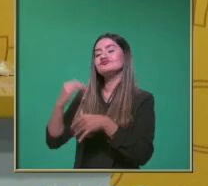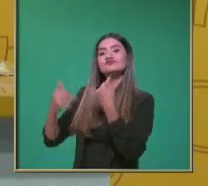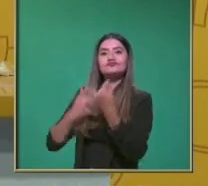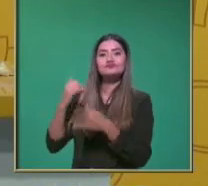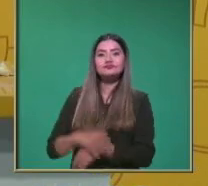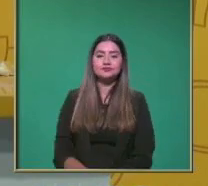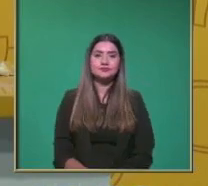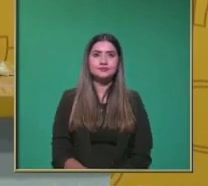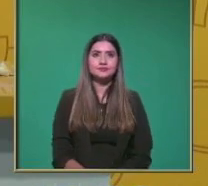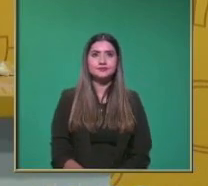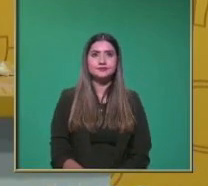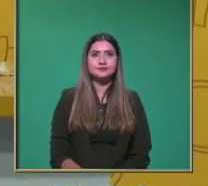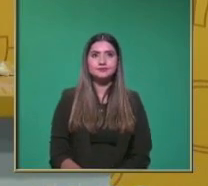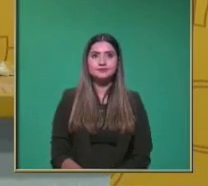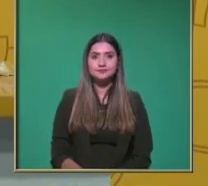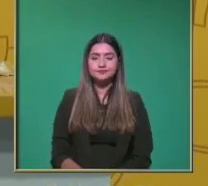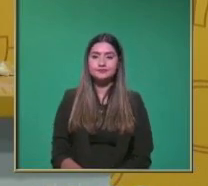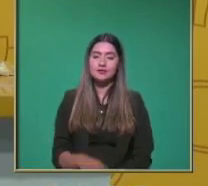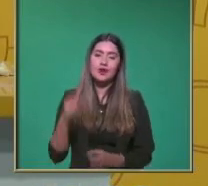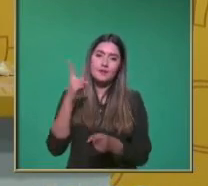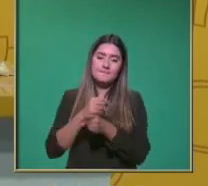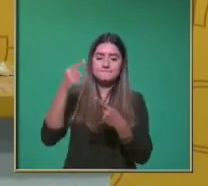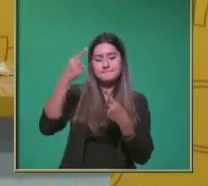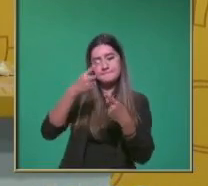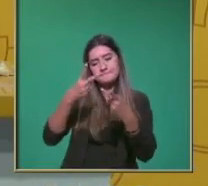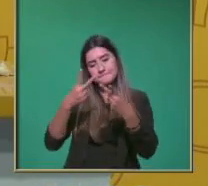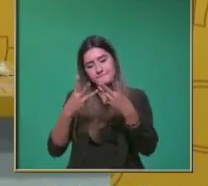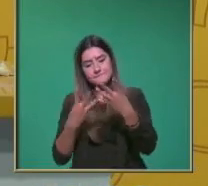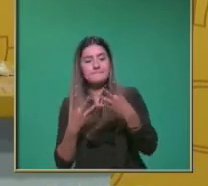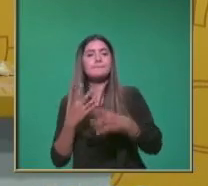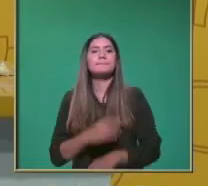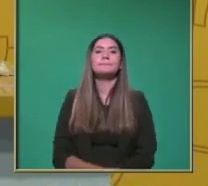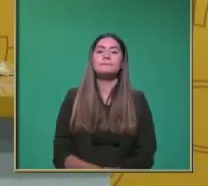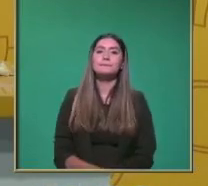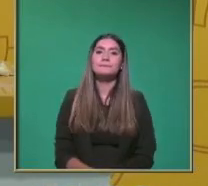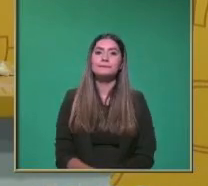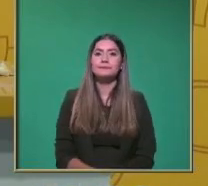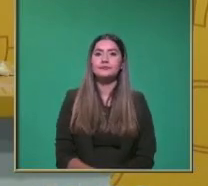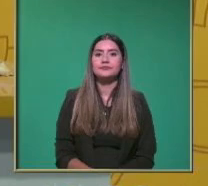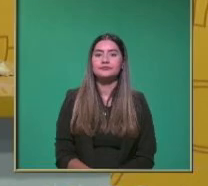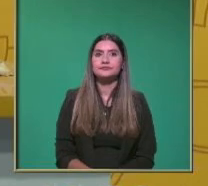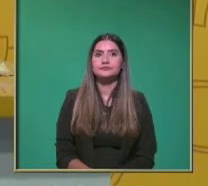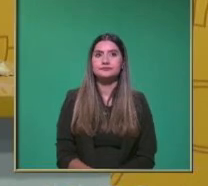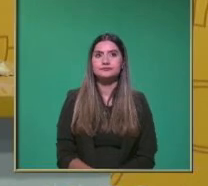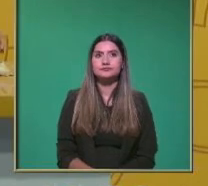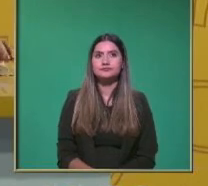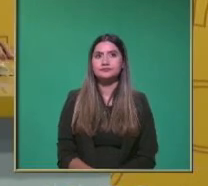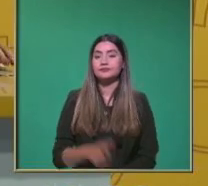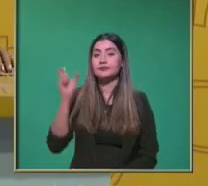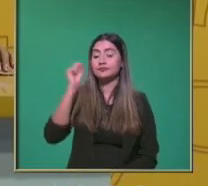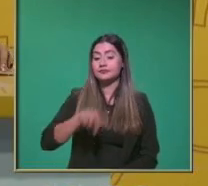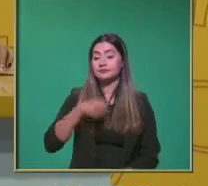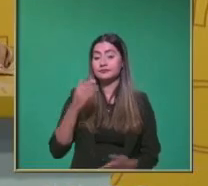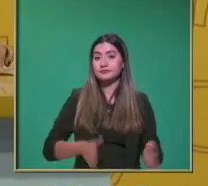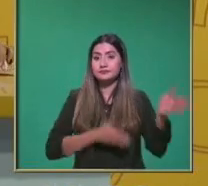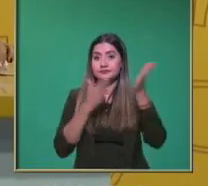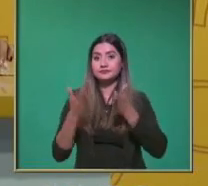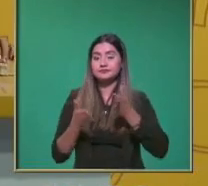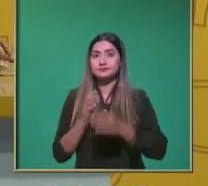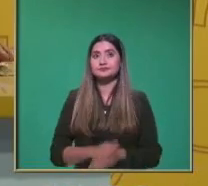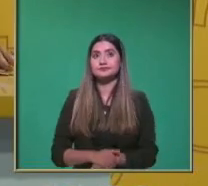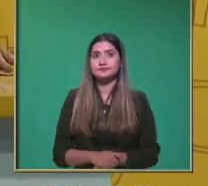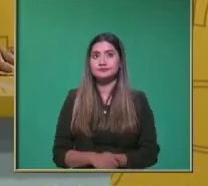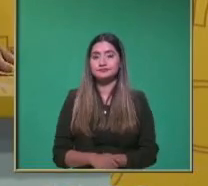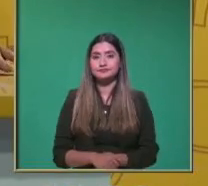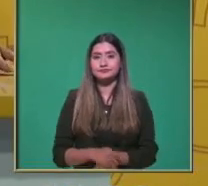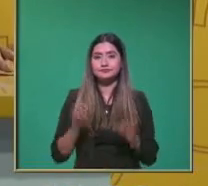nos va diciendo además paso a paso qué es lo que debemos de hacer, pero además para armar también hay instructivos para seguir paso a paso a lo